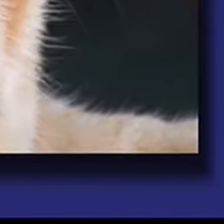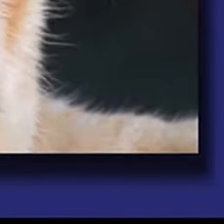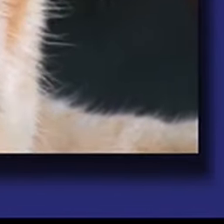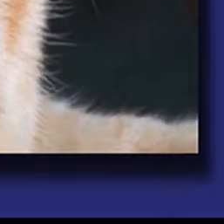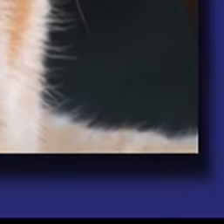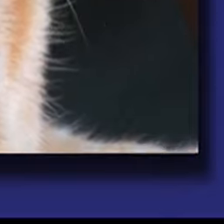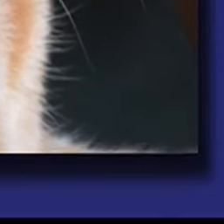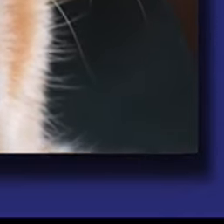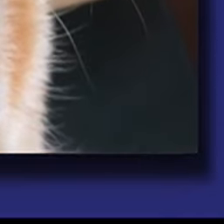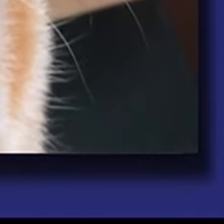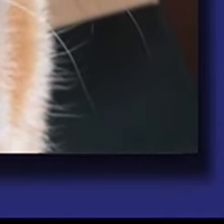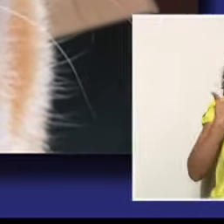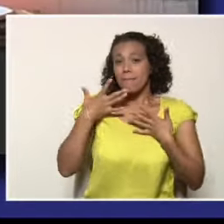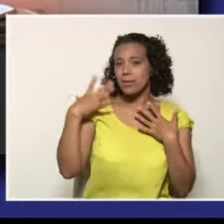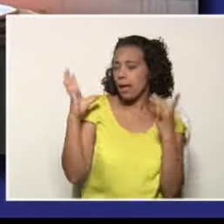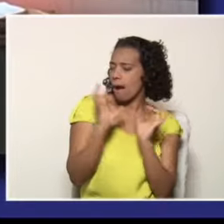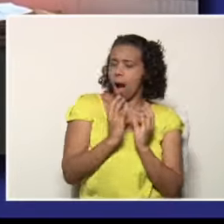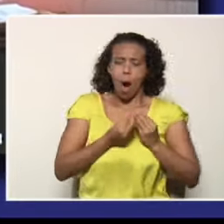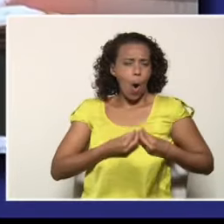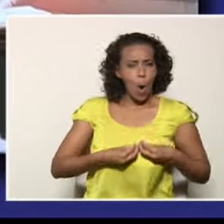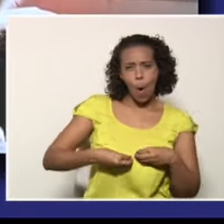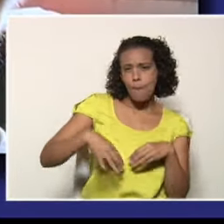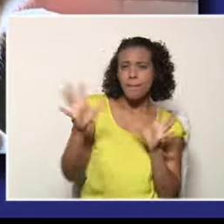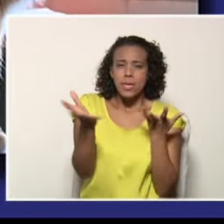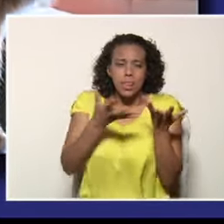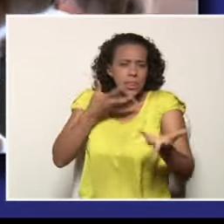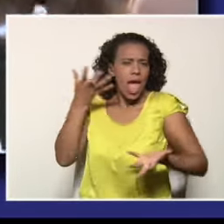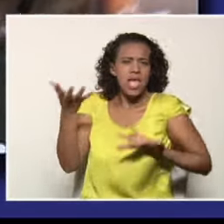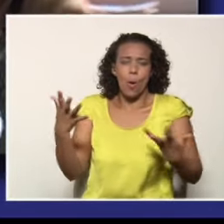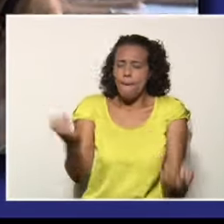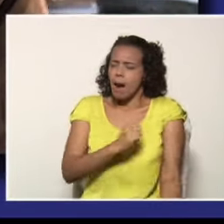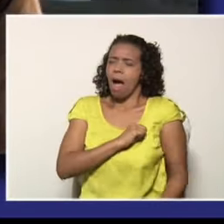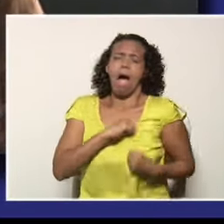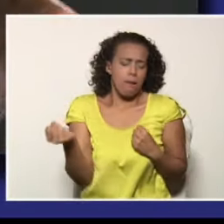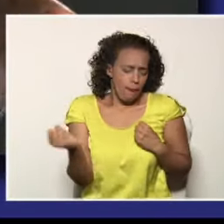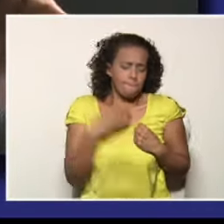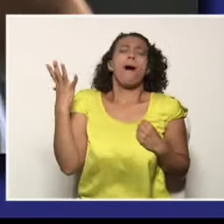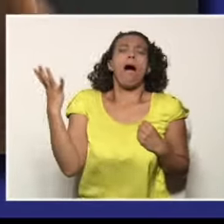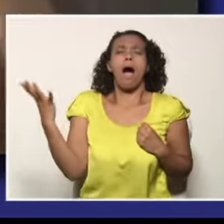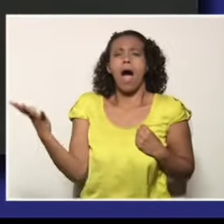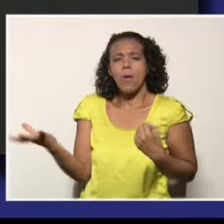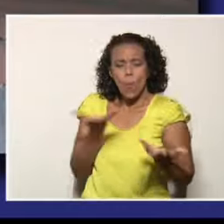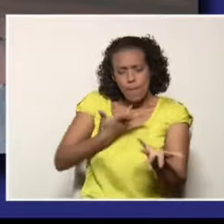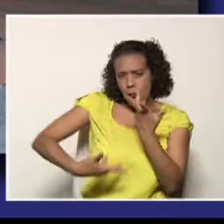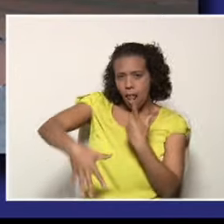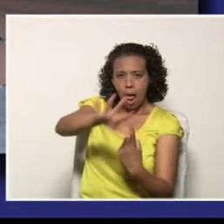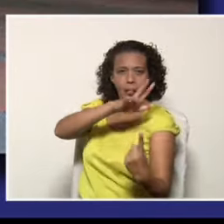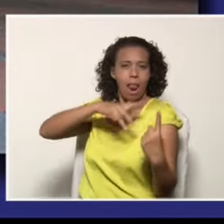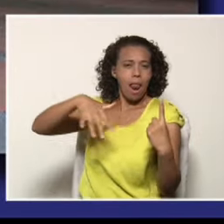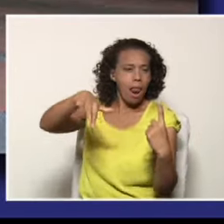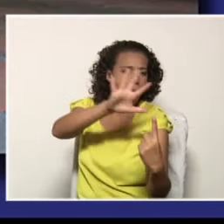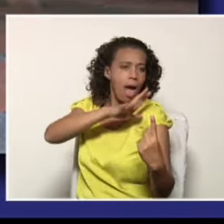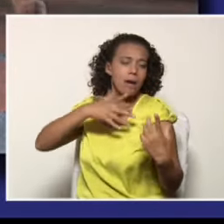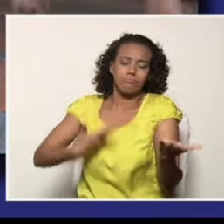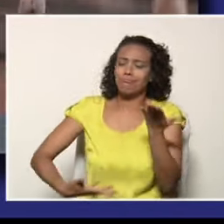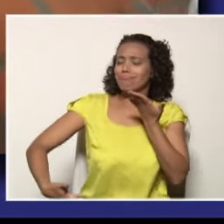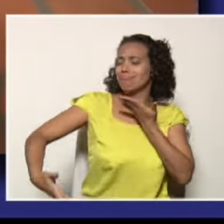El amor. Mientras más joven, más intenso, brutal, necesario, sublime.